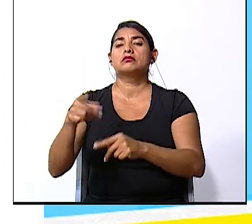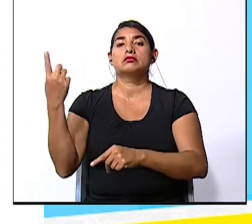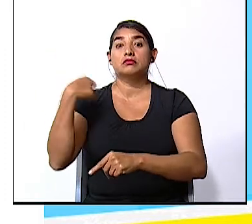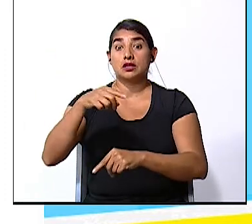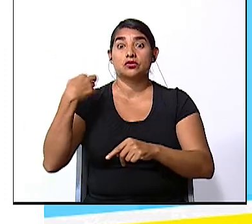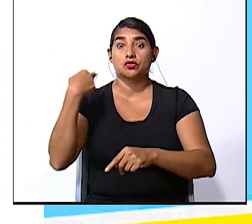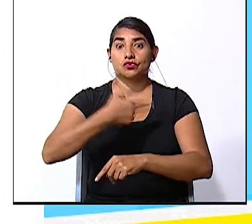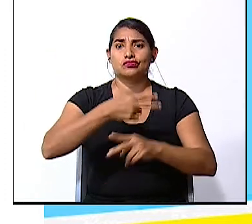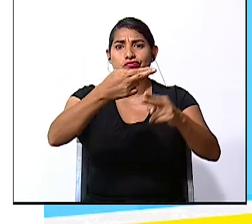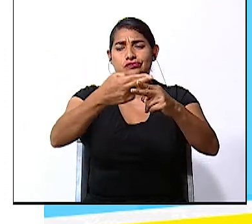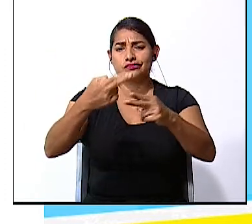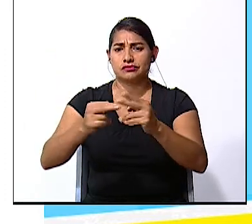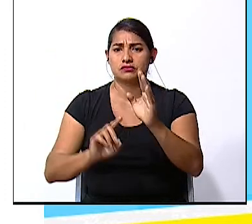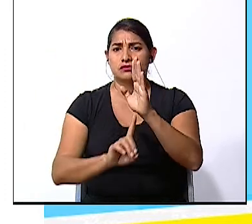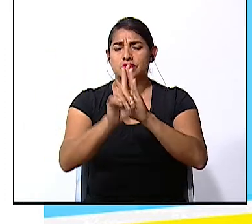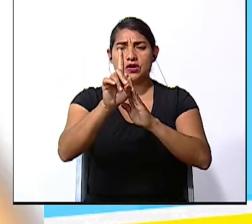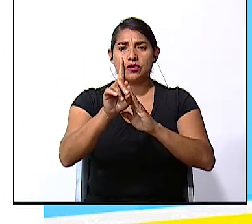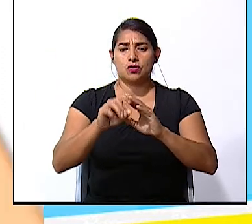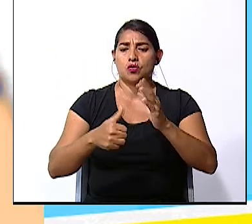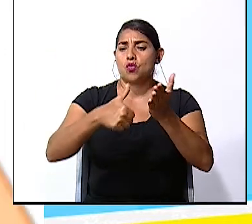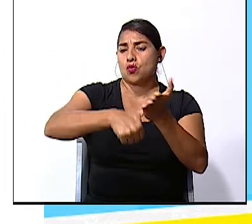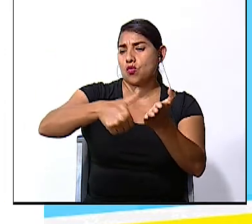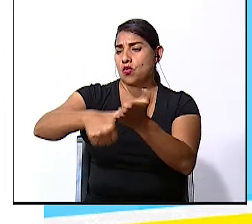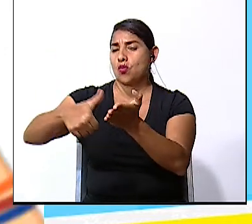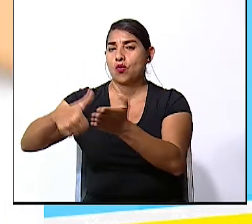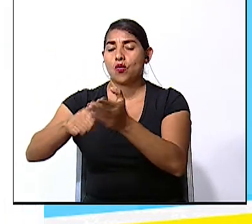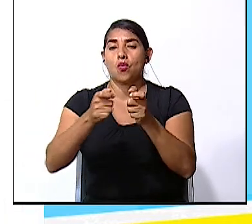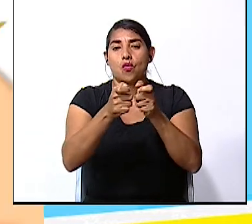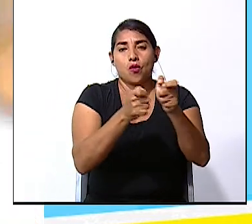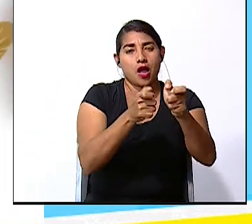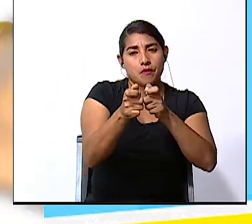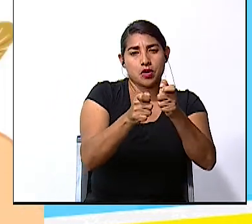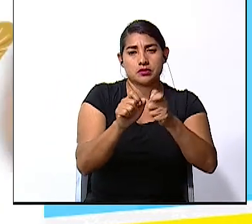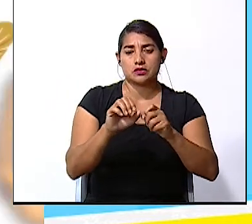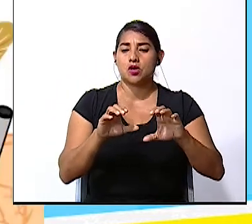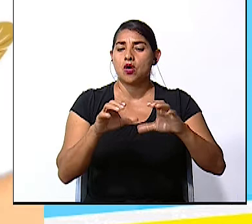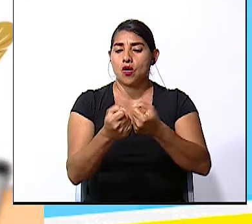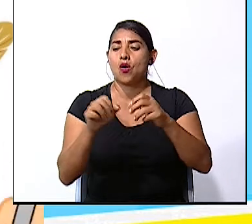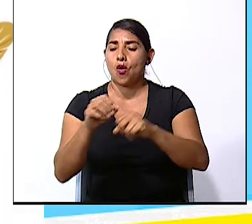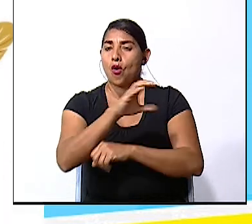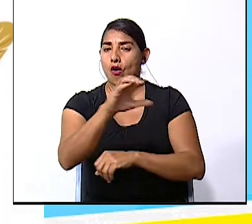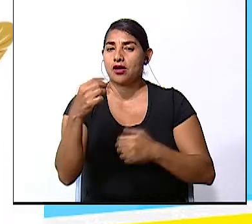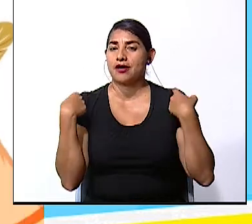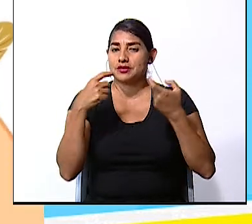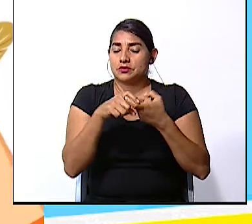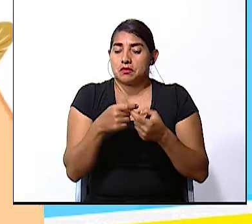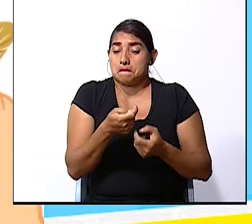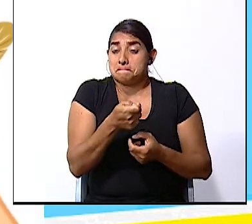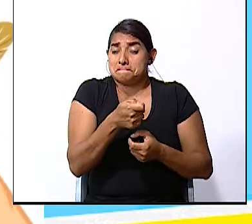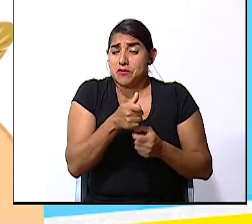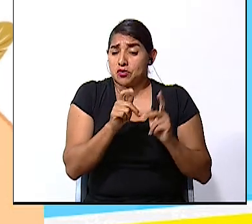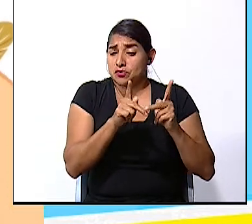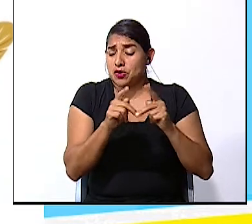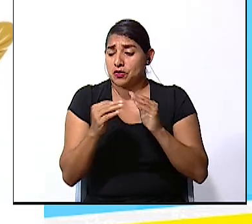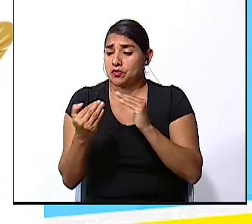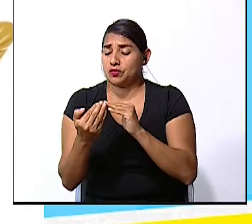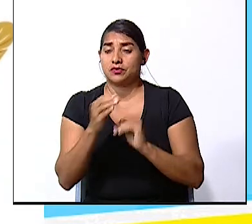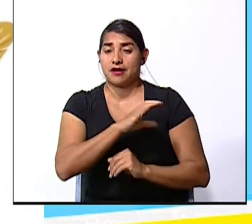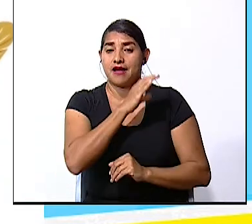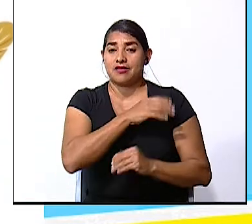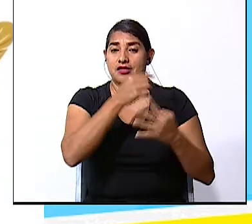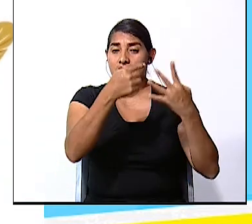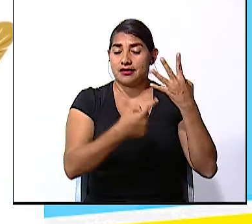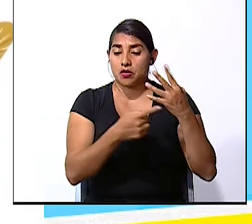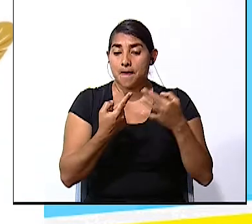se le llamó, surgió del sufragio con la administración colonial. Muy pocos pueblos han tenido esa característica